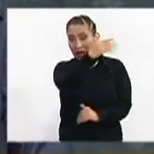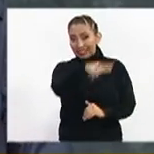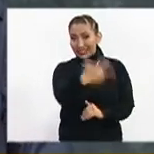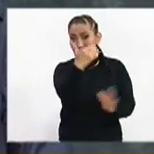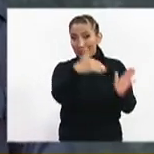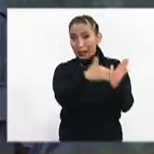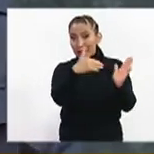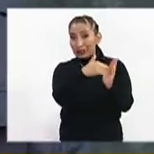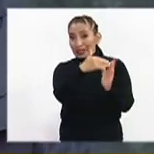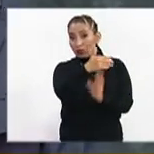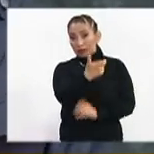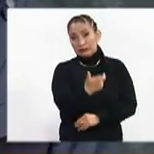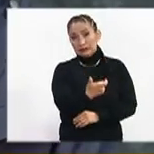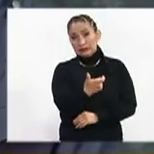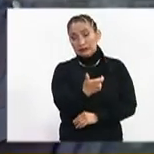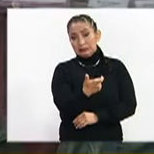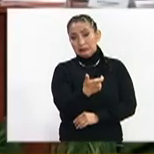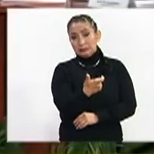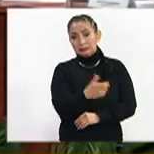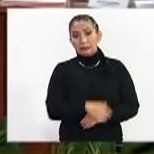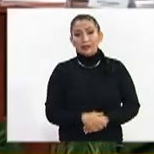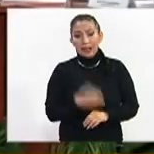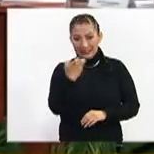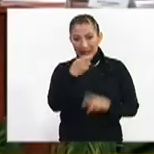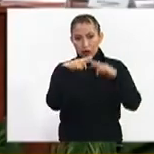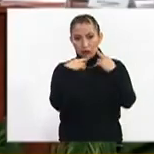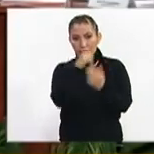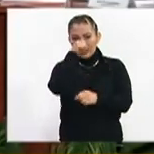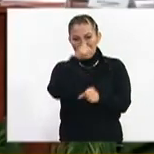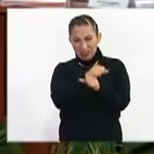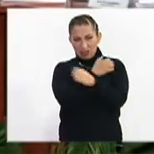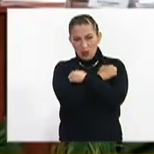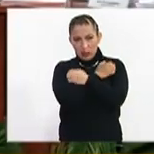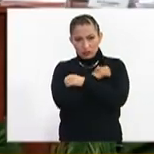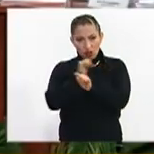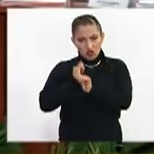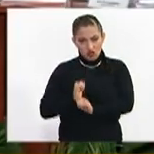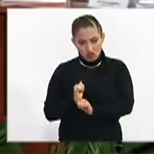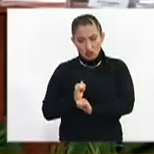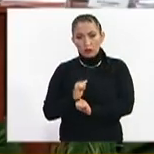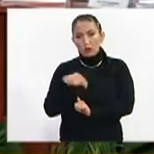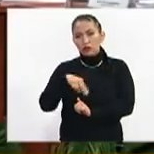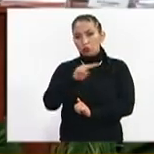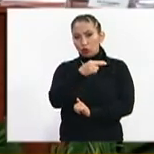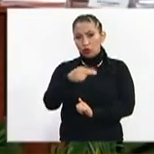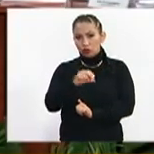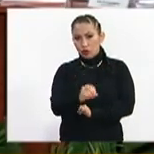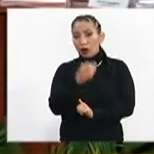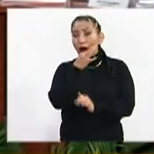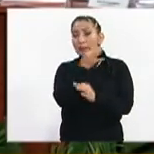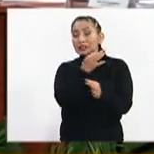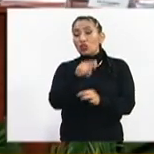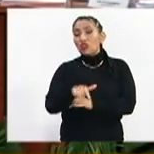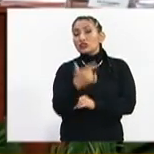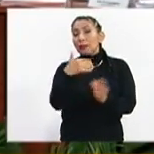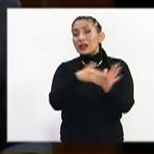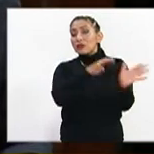13,000 millones de pesos. En la reunión, el secretario de Educación Pública, Aurelio Nuño, informó que son